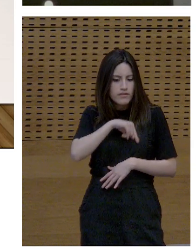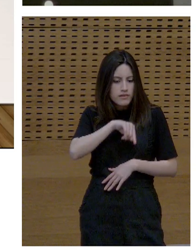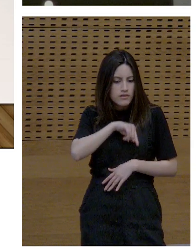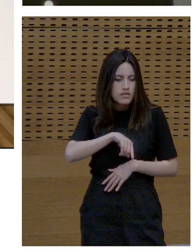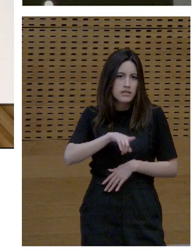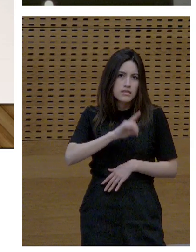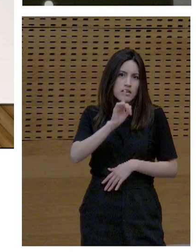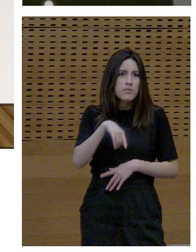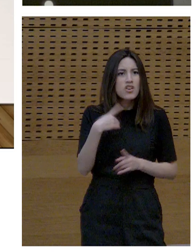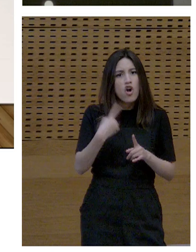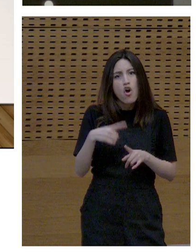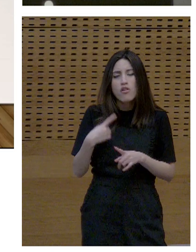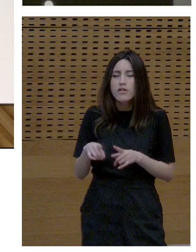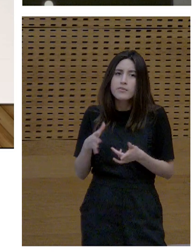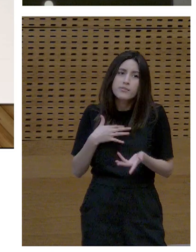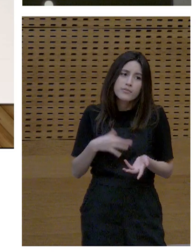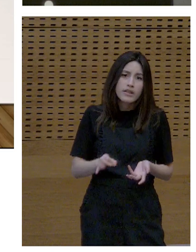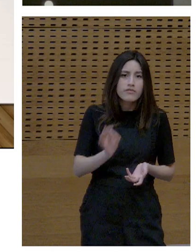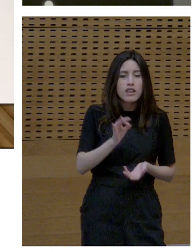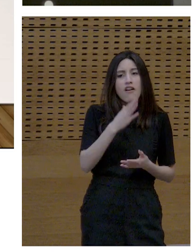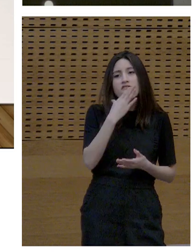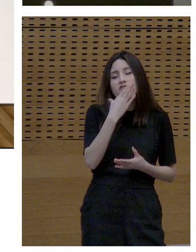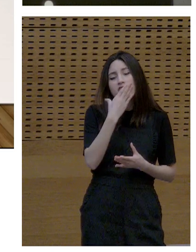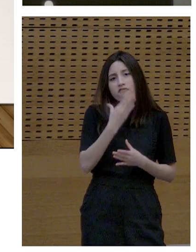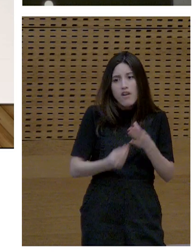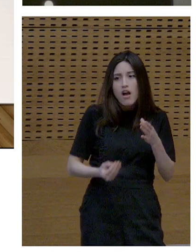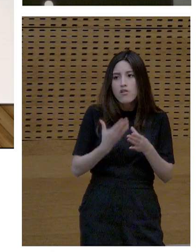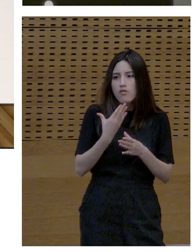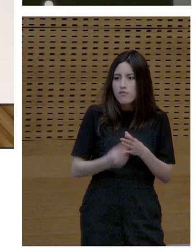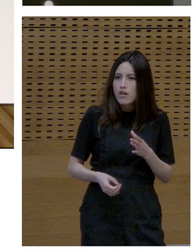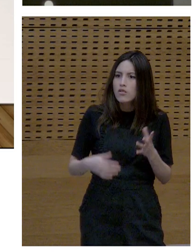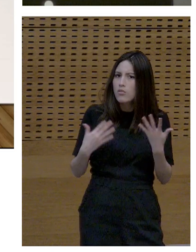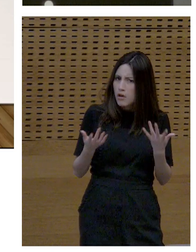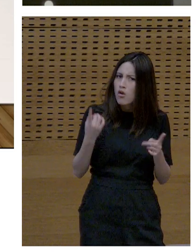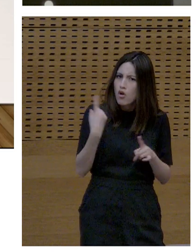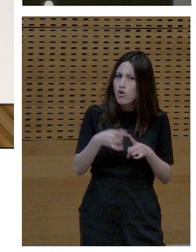Hacen lo que pueden. A veces cometen errores, pero hacen muchas cosas bien.